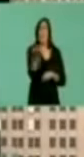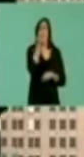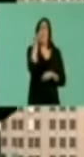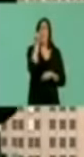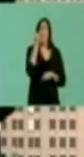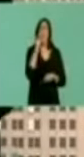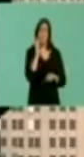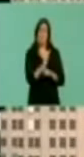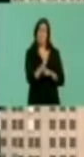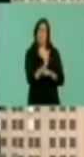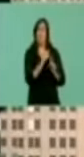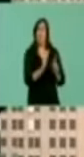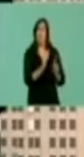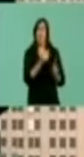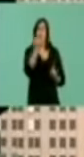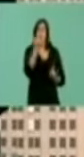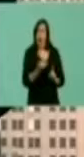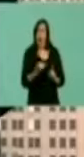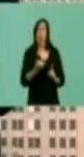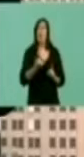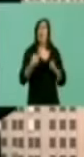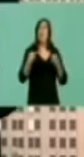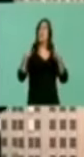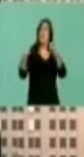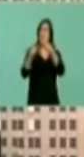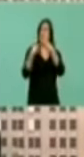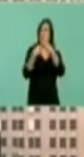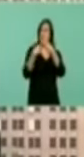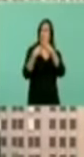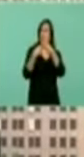seguimos conservando la forma de sociedad